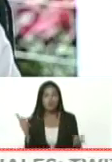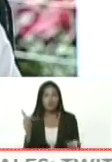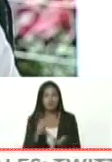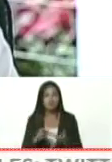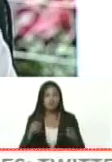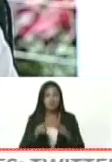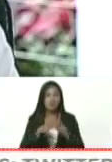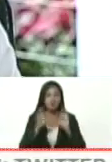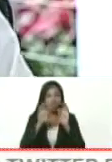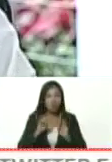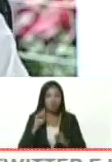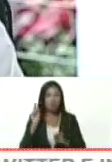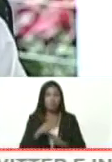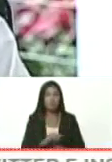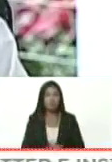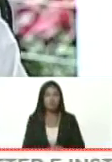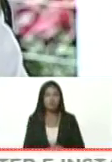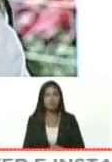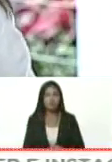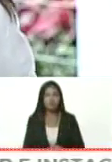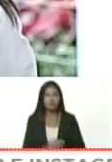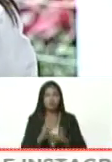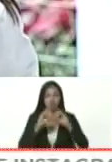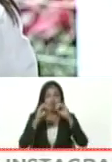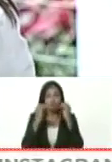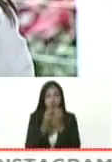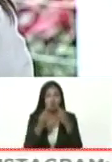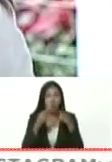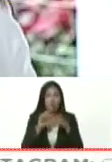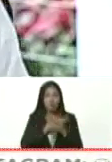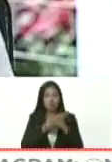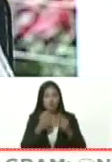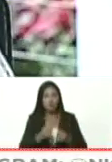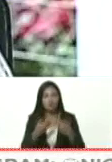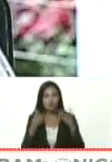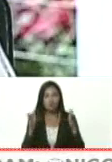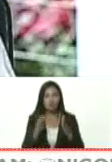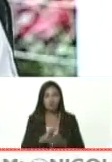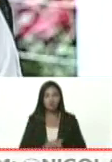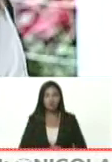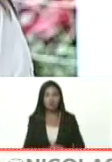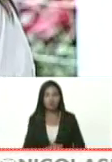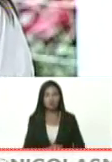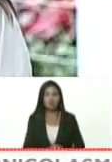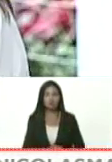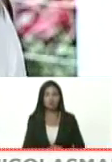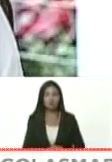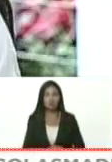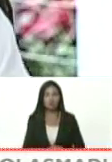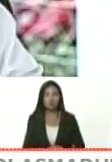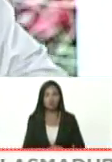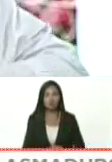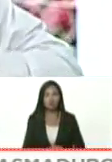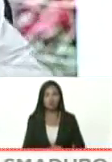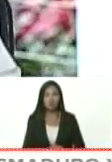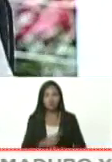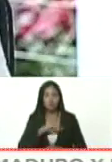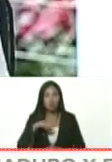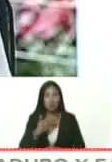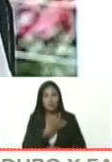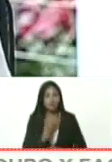participativa y protagónica, que es la organización del poder popular. Así que, comandante presidente,